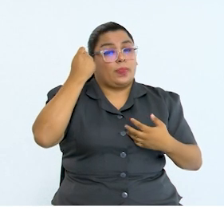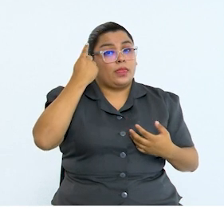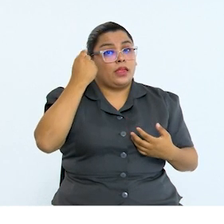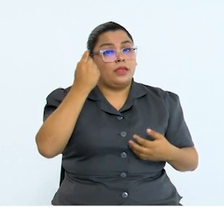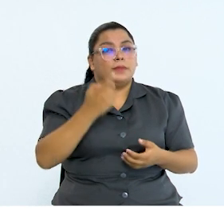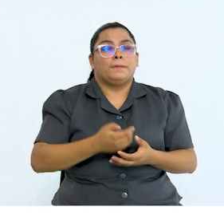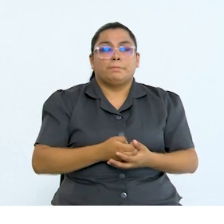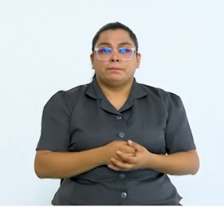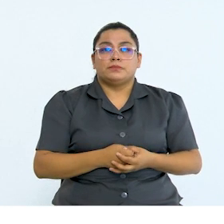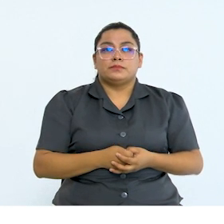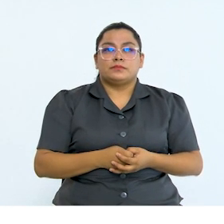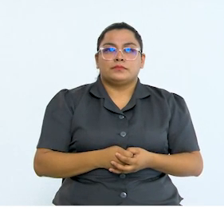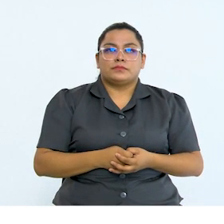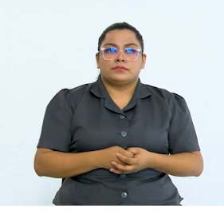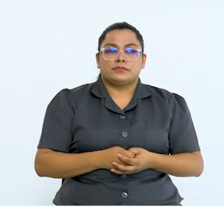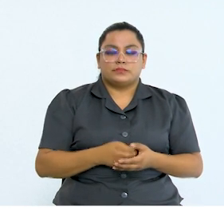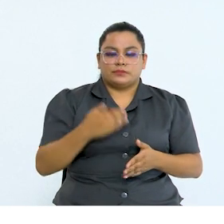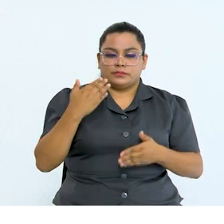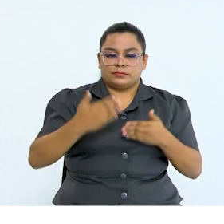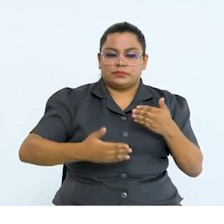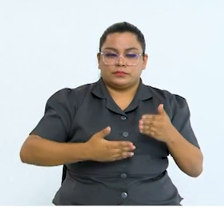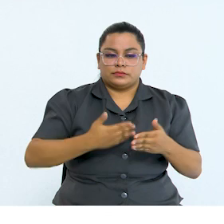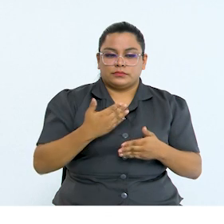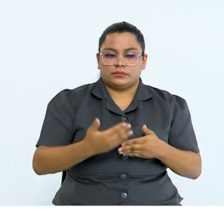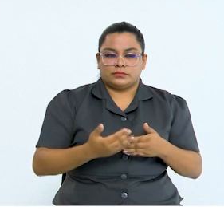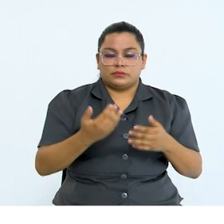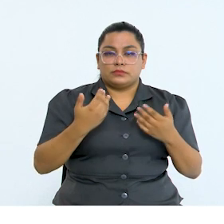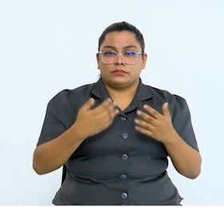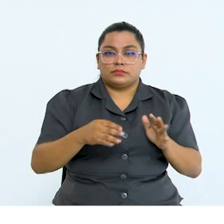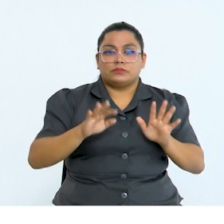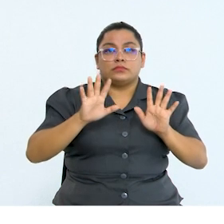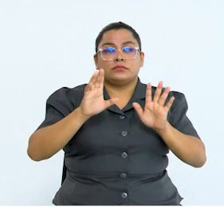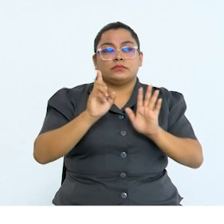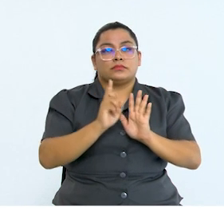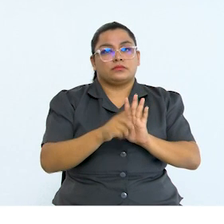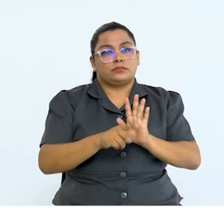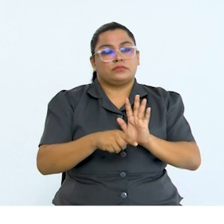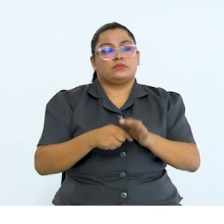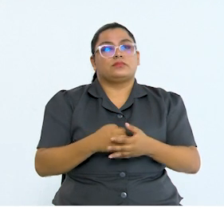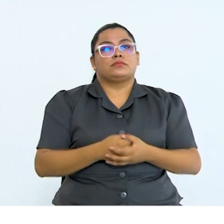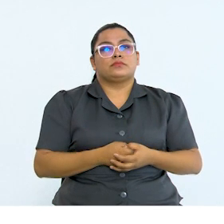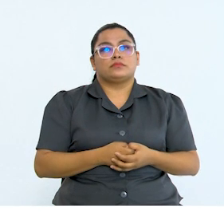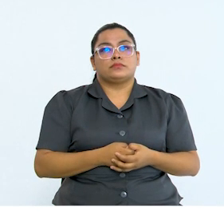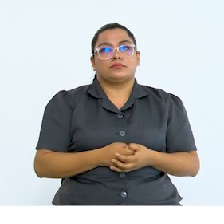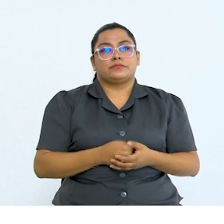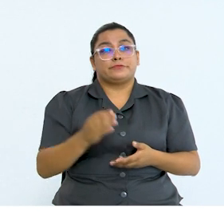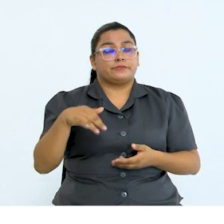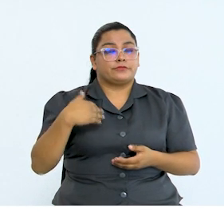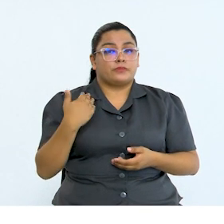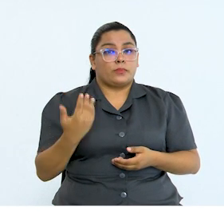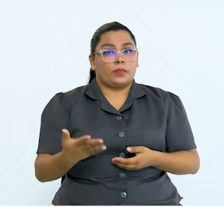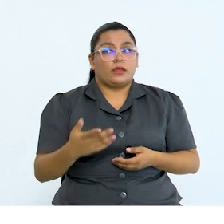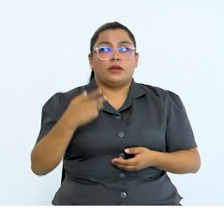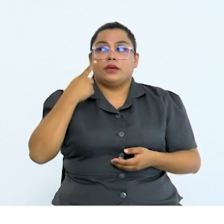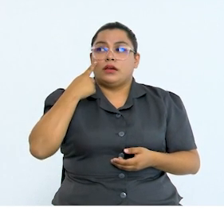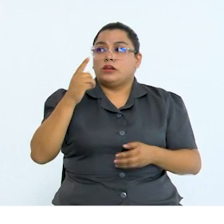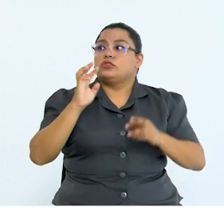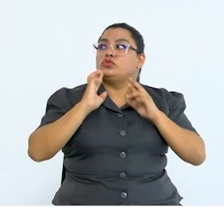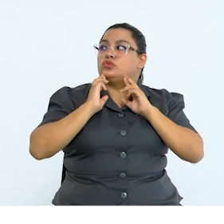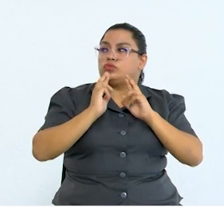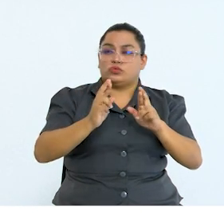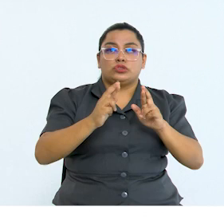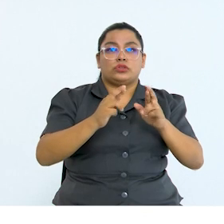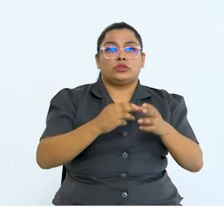paso se tienen asignado 10 minutos. Luego pasamos al soluciona. En el soluciona